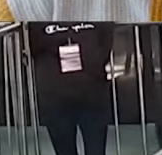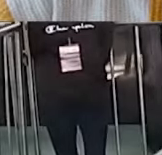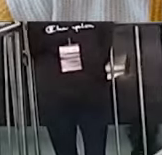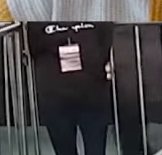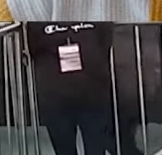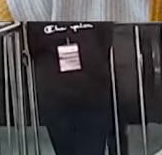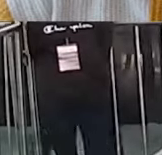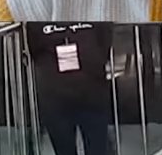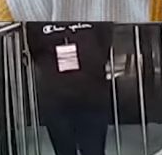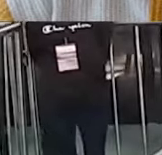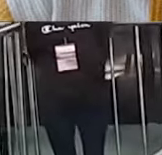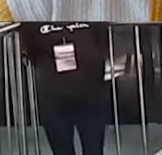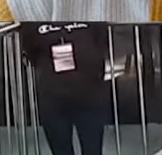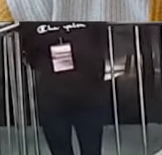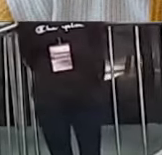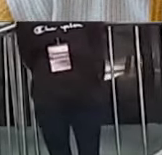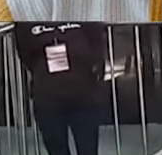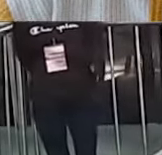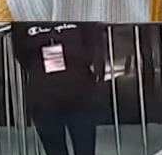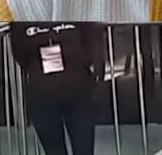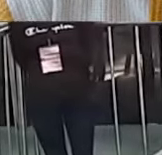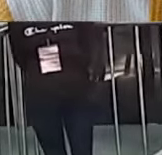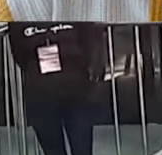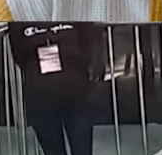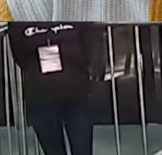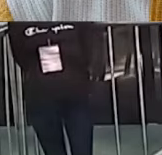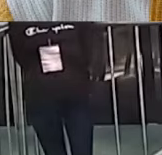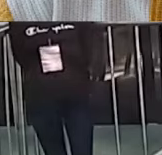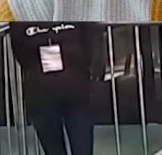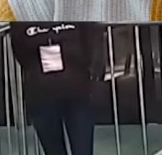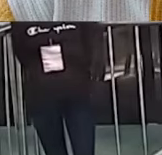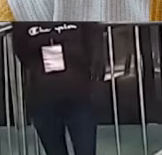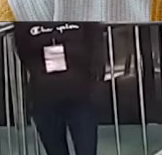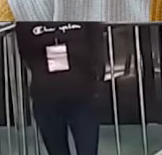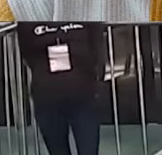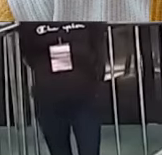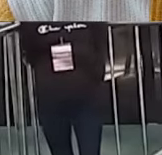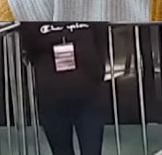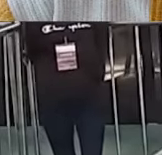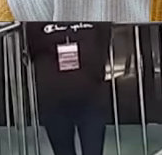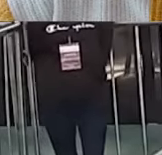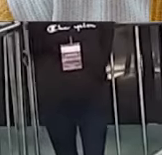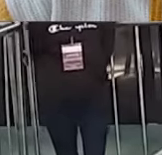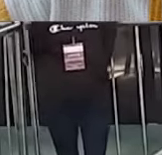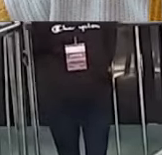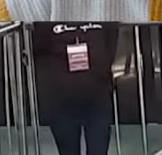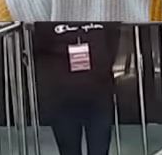Unidos Mexicanos, licenciado Andrés Manuel López Obrador.